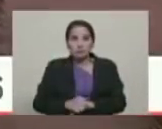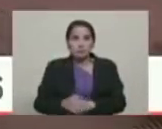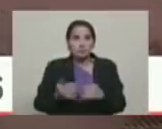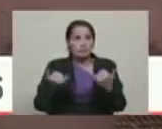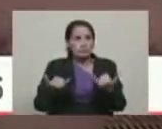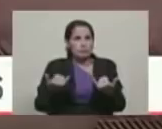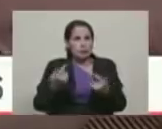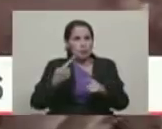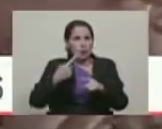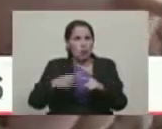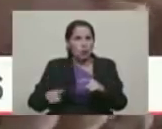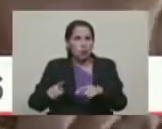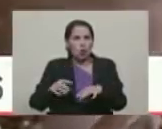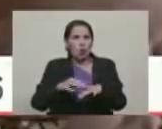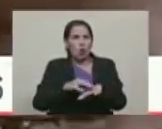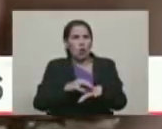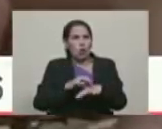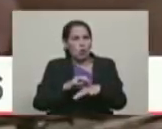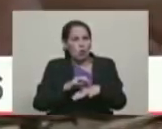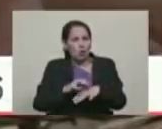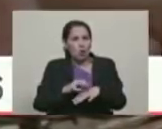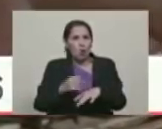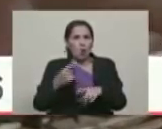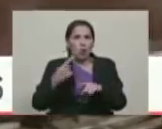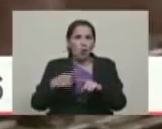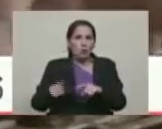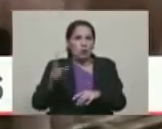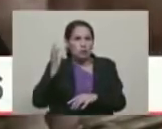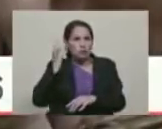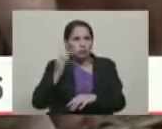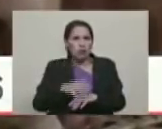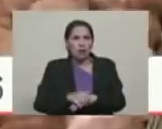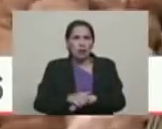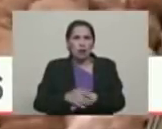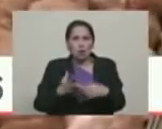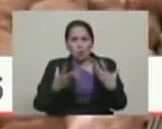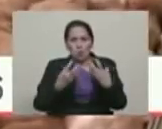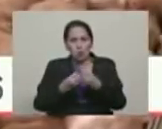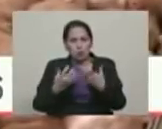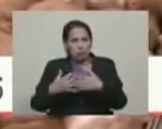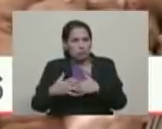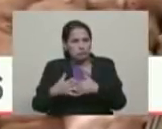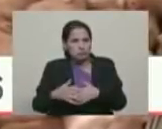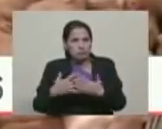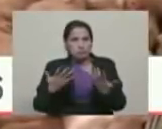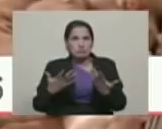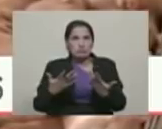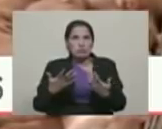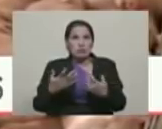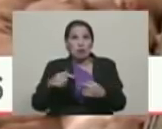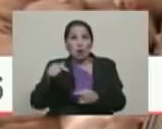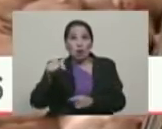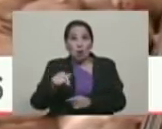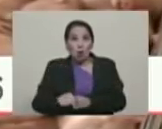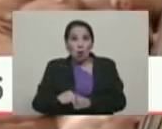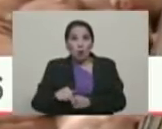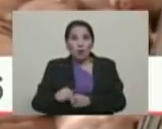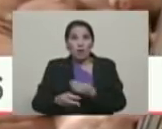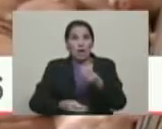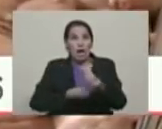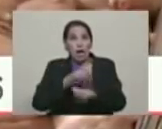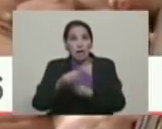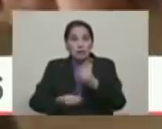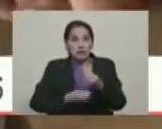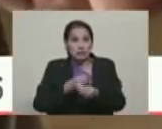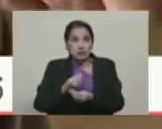León y el doctor Yanio de aquí de la empresa, donde vamos a estar en el día de hoy, pues, haciendo una